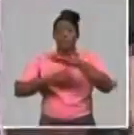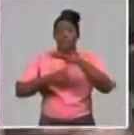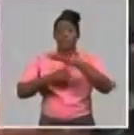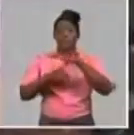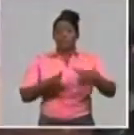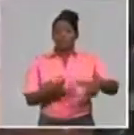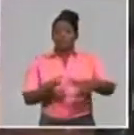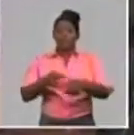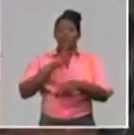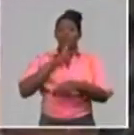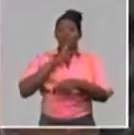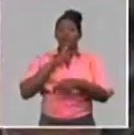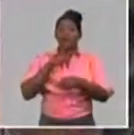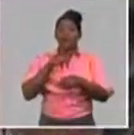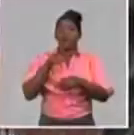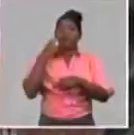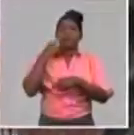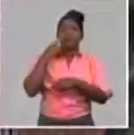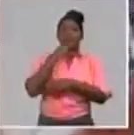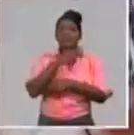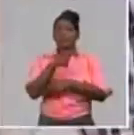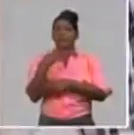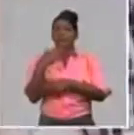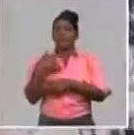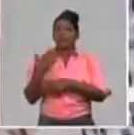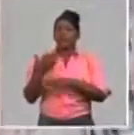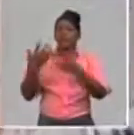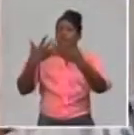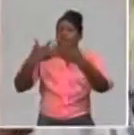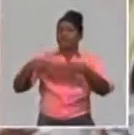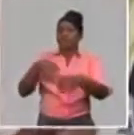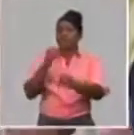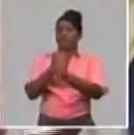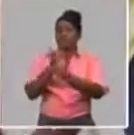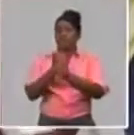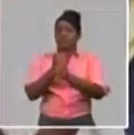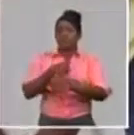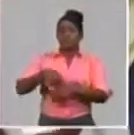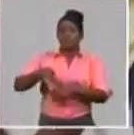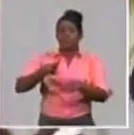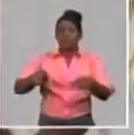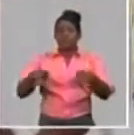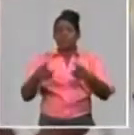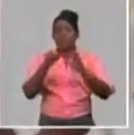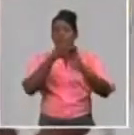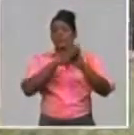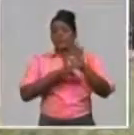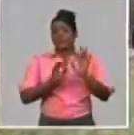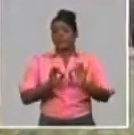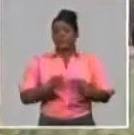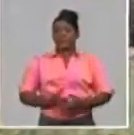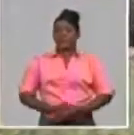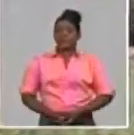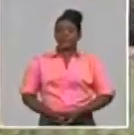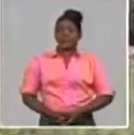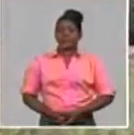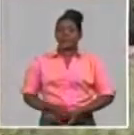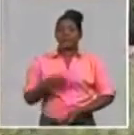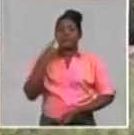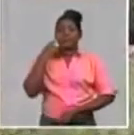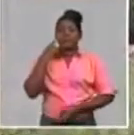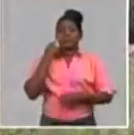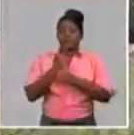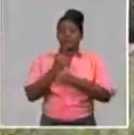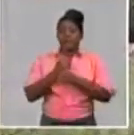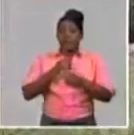Hidráulicos, Antonio Rodríguez Rodríguez, comprobó la marcha de los trabajos y el cumplimiento de las medidas sanitarias. Las obras nuestras del Programa